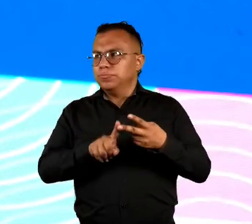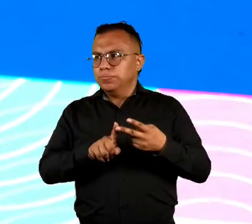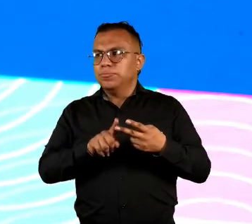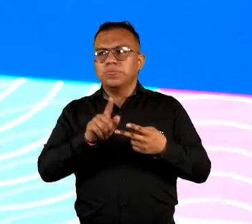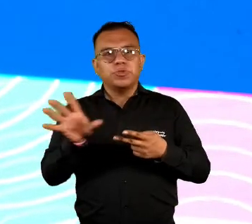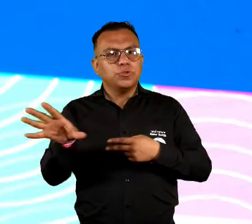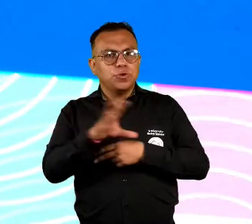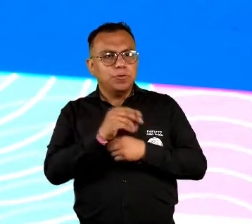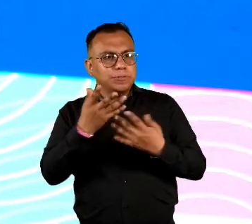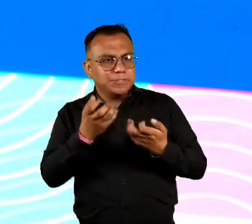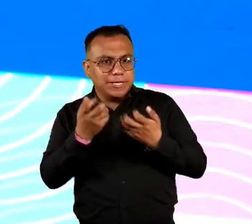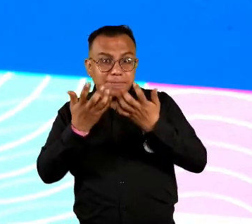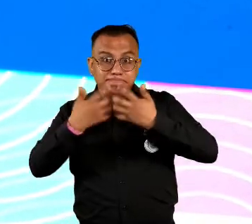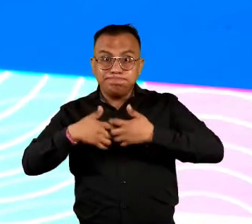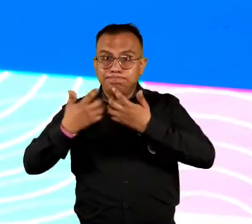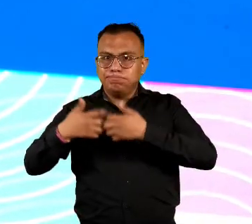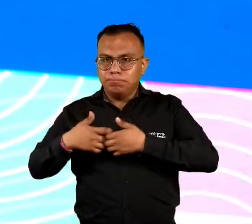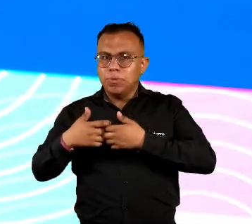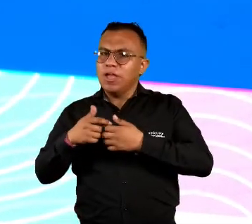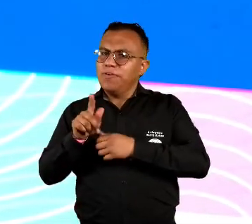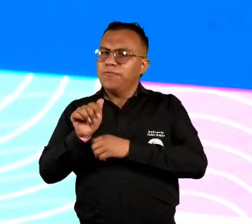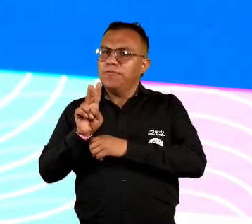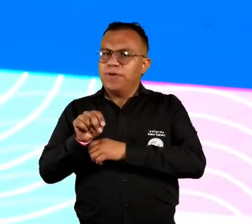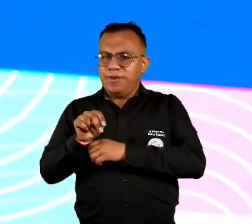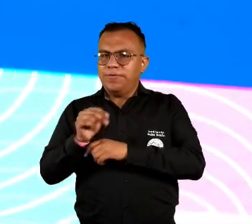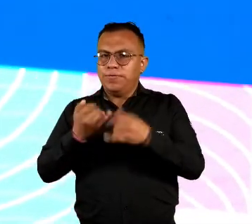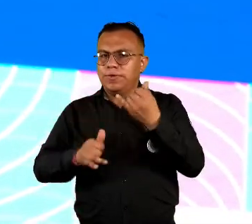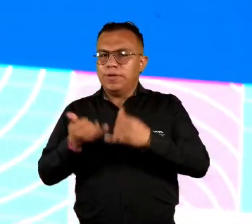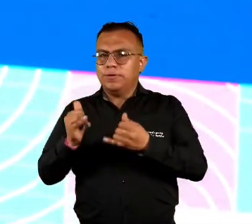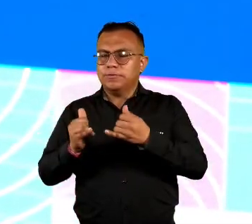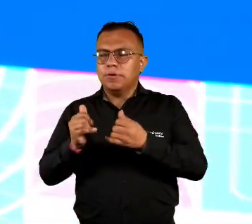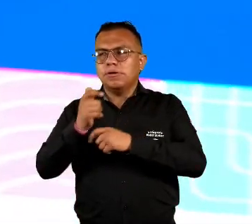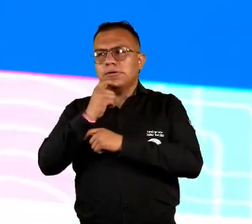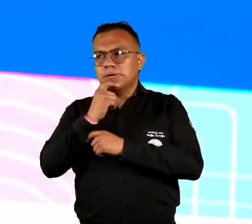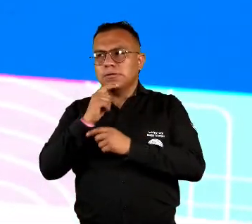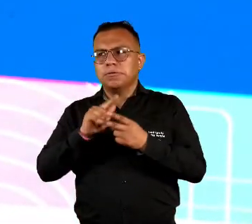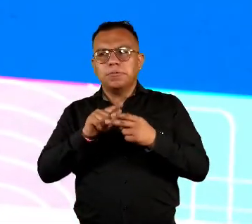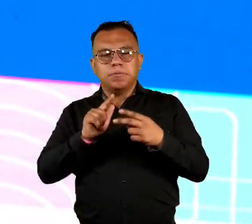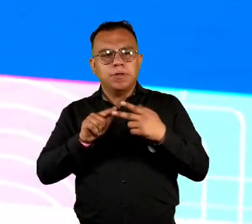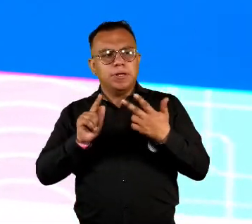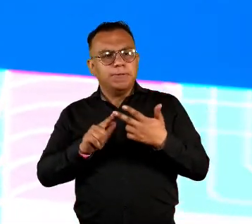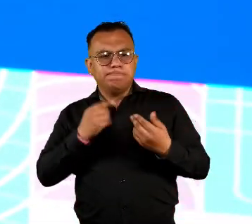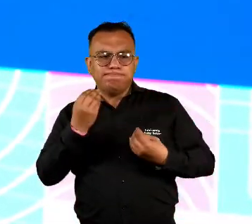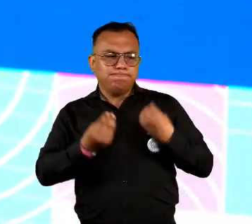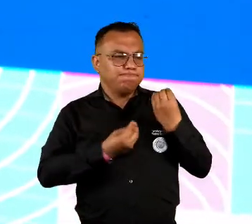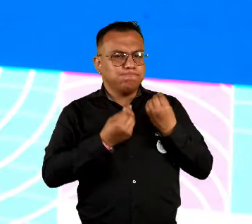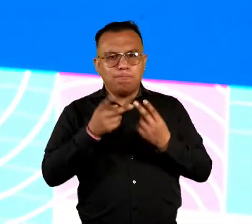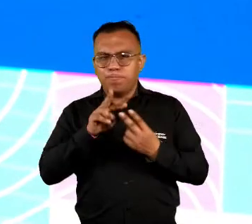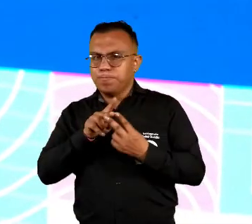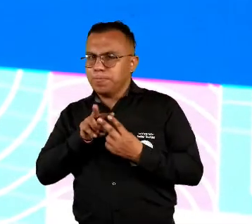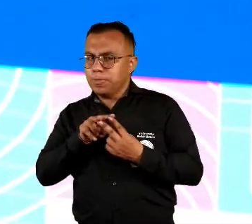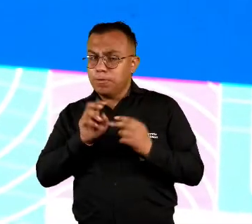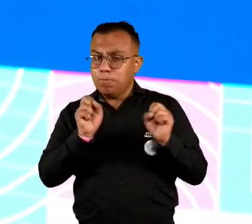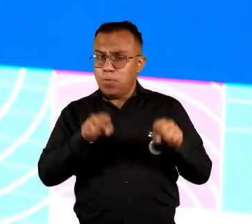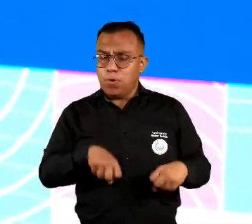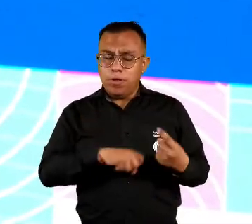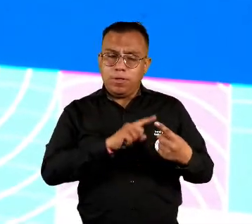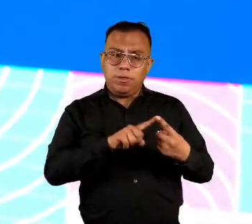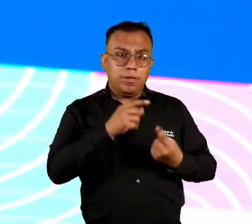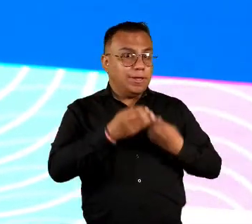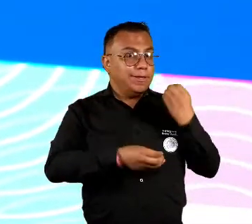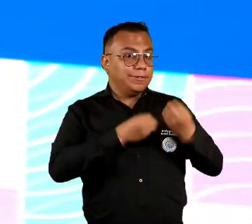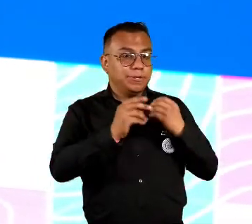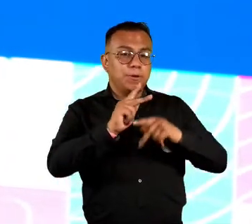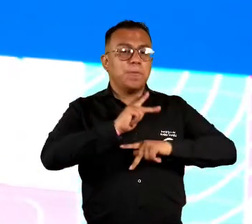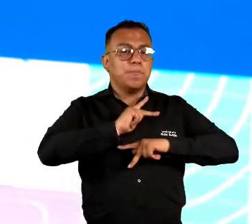Todos quieren entrar a la industria y tenemos los Silos gay y qué se puede hacer en esos dos o podemos hacer